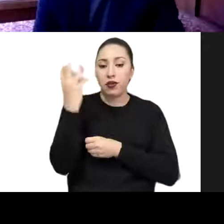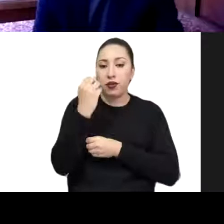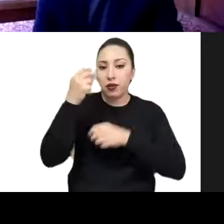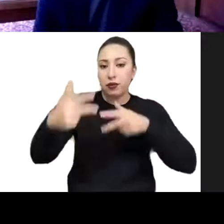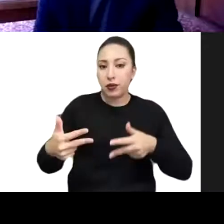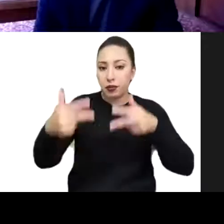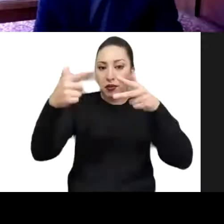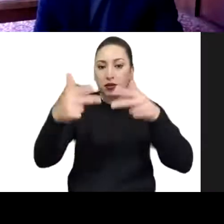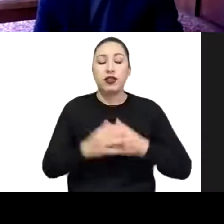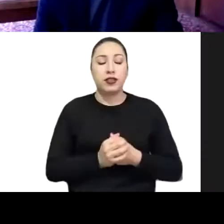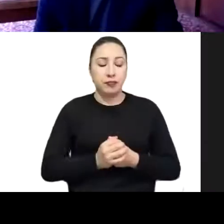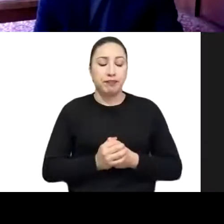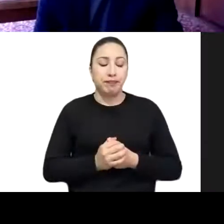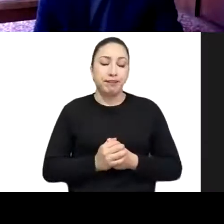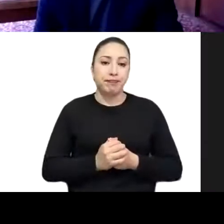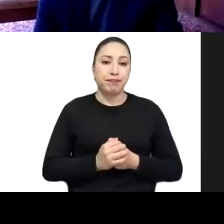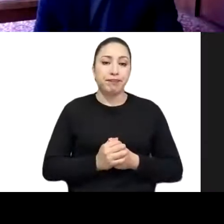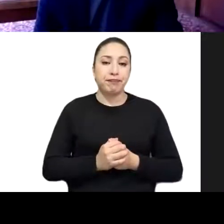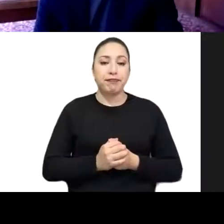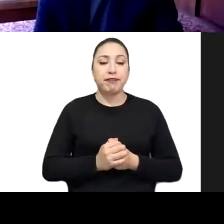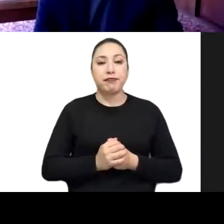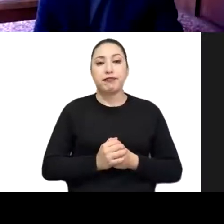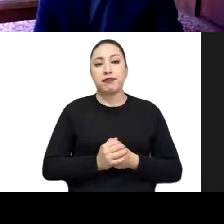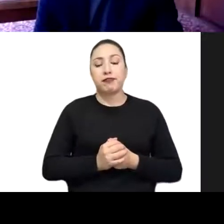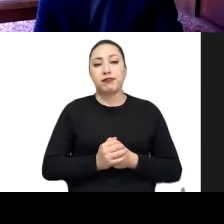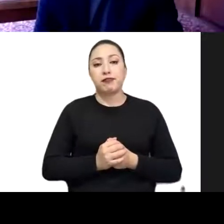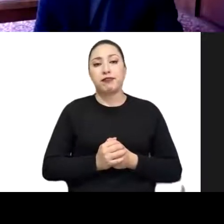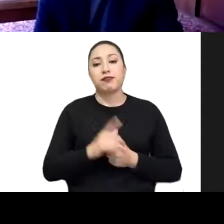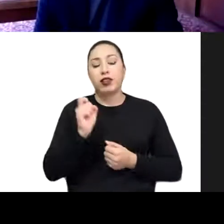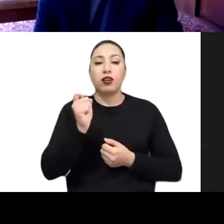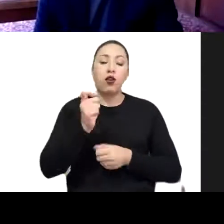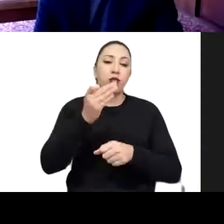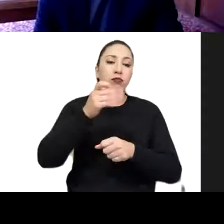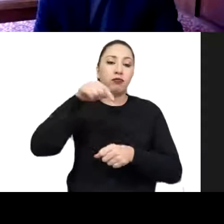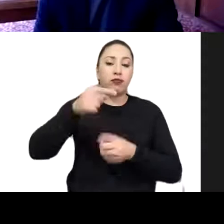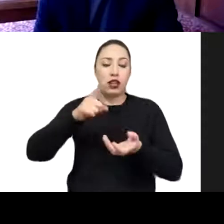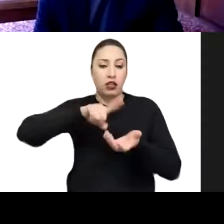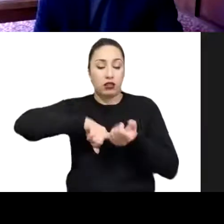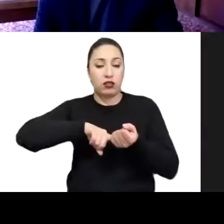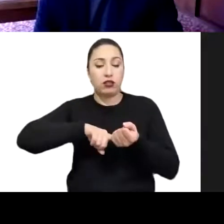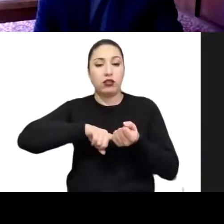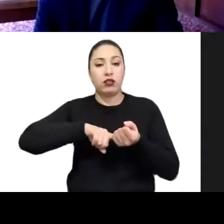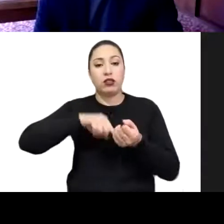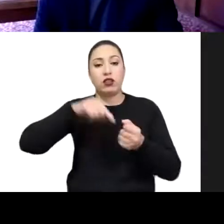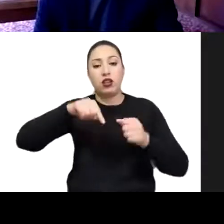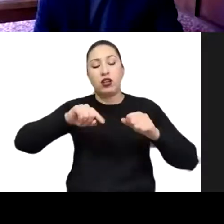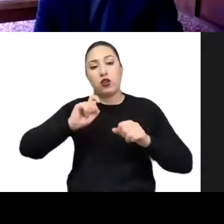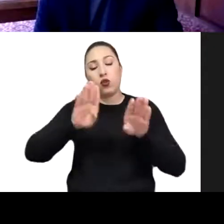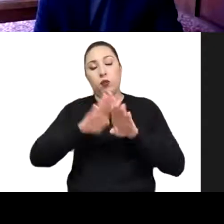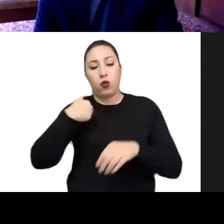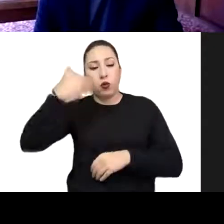foro de Parlamento Abierto que organizamos desde la presidencia de